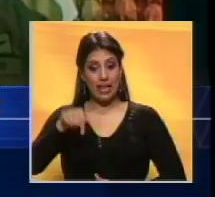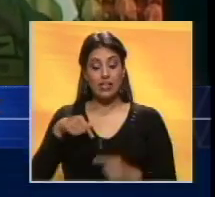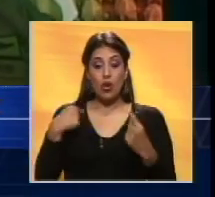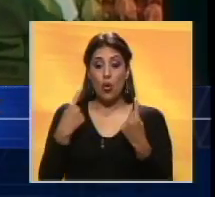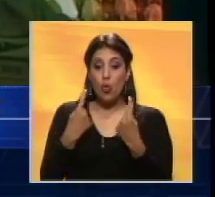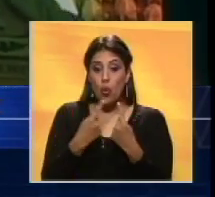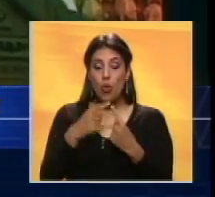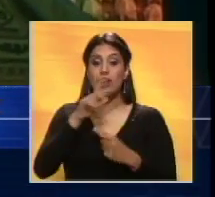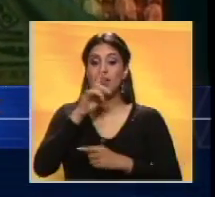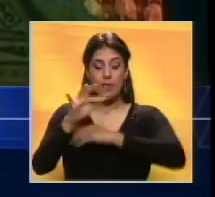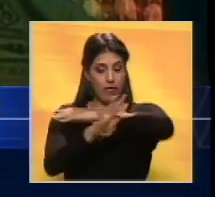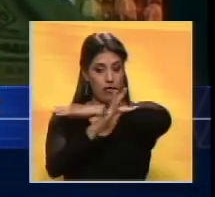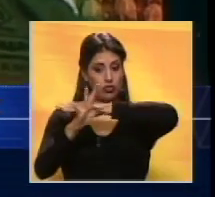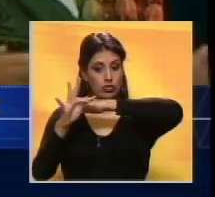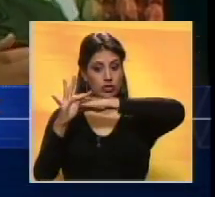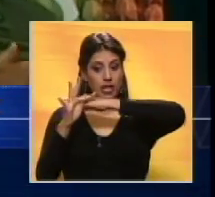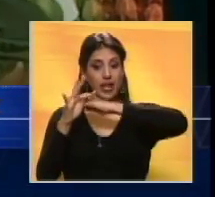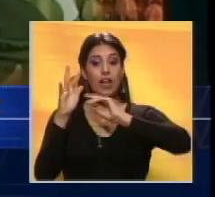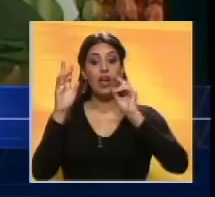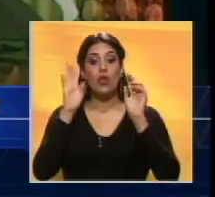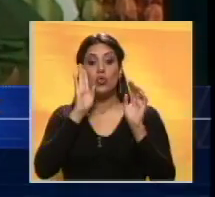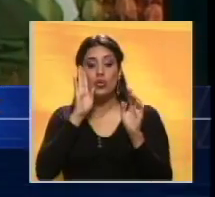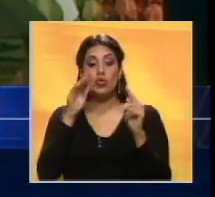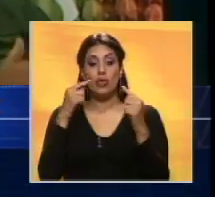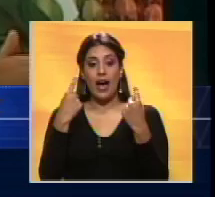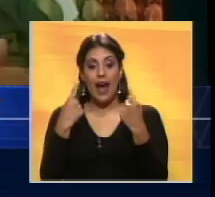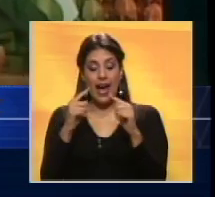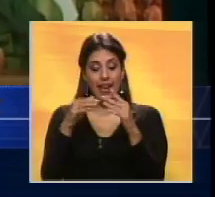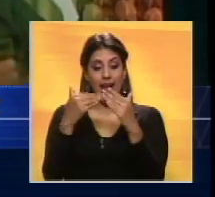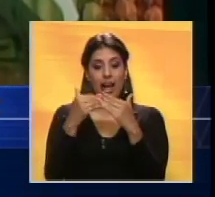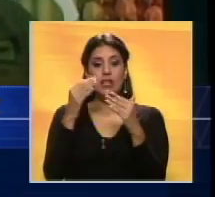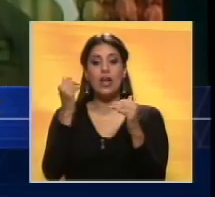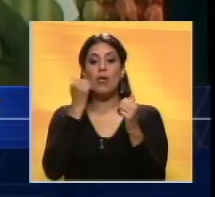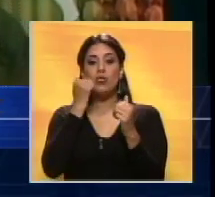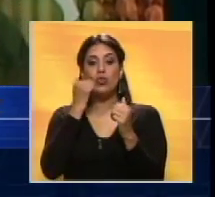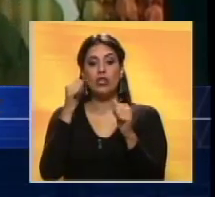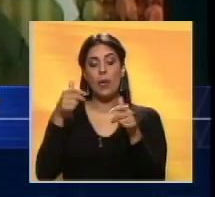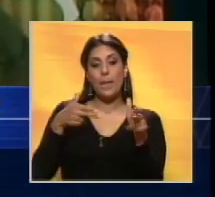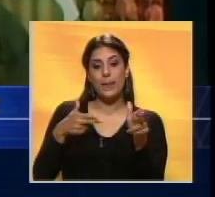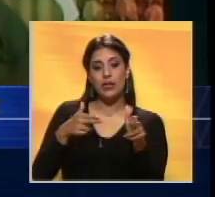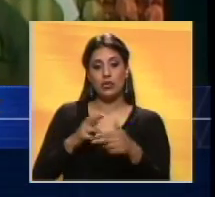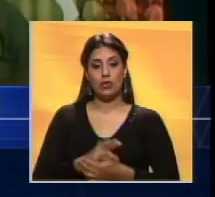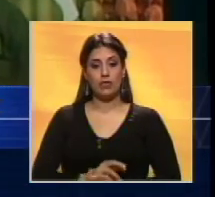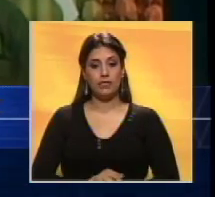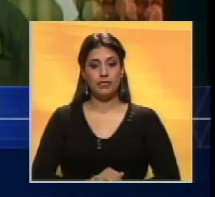el hilo, pues, de la frontera de lo subversivo a la insurrección armada.